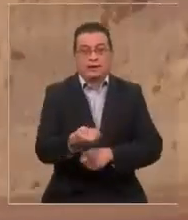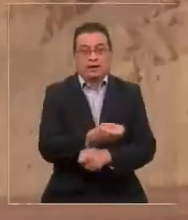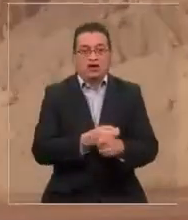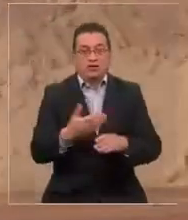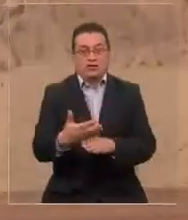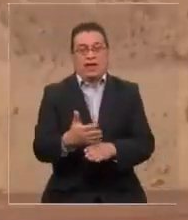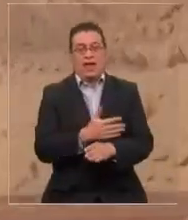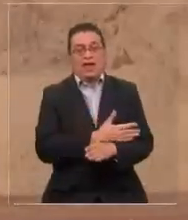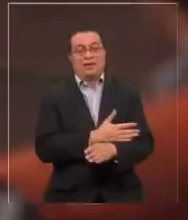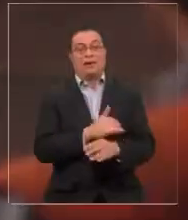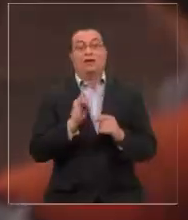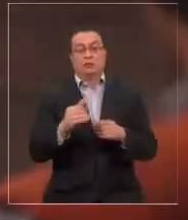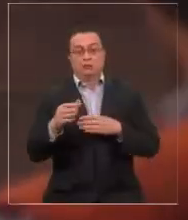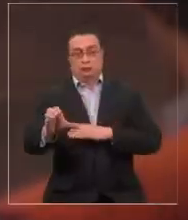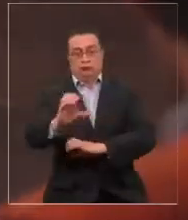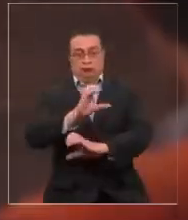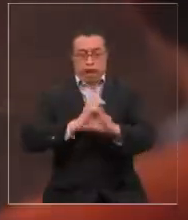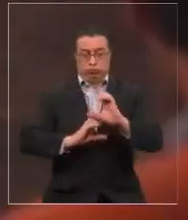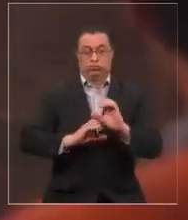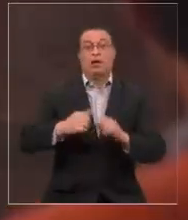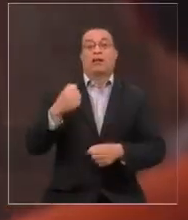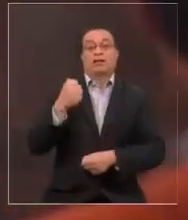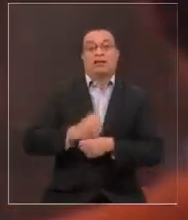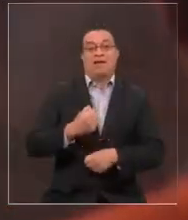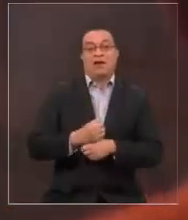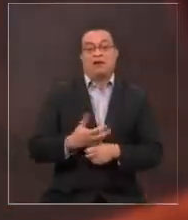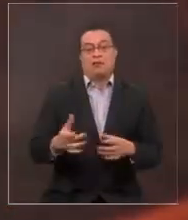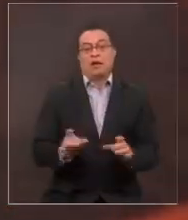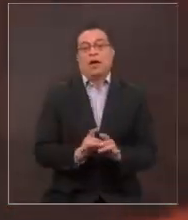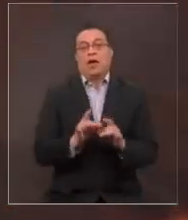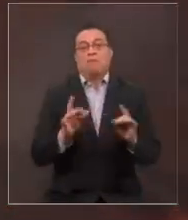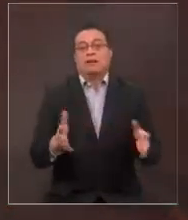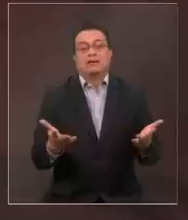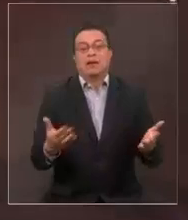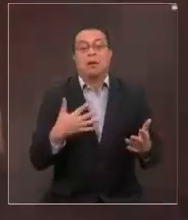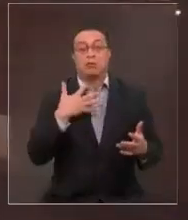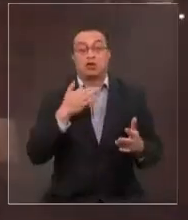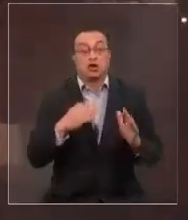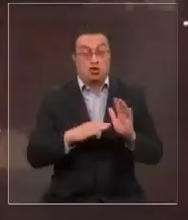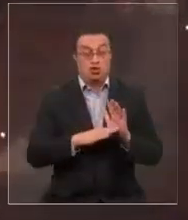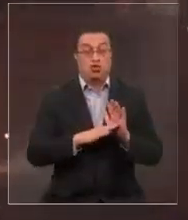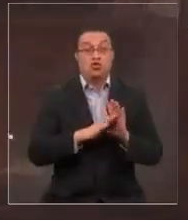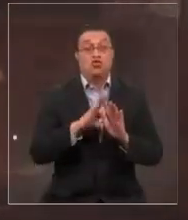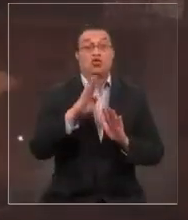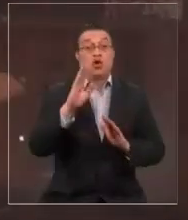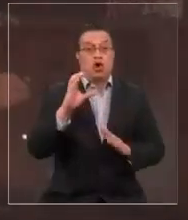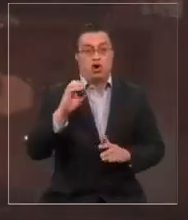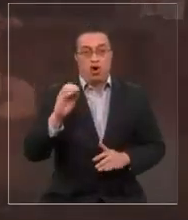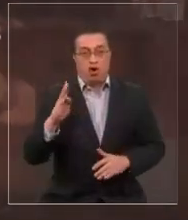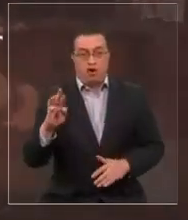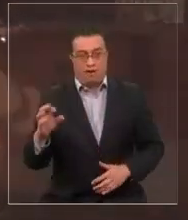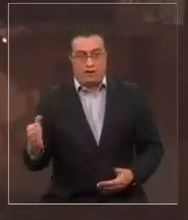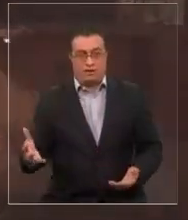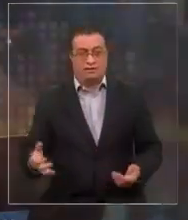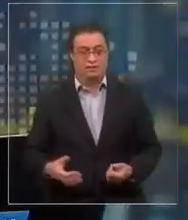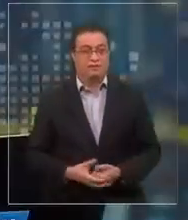y que se retribuye a su trabajo especialmente tras este imparable precio del cobre